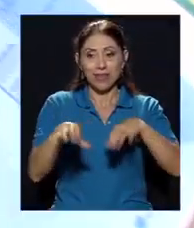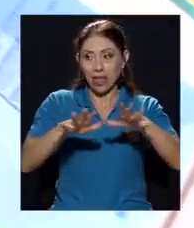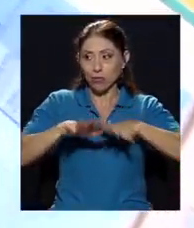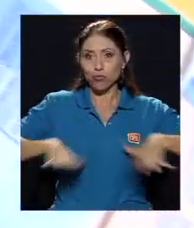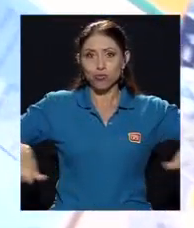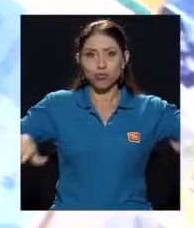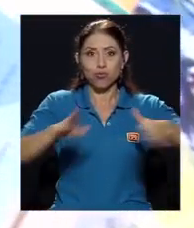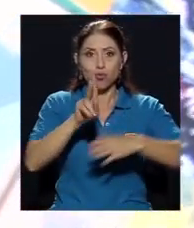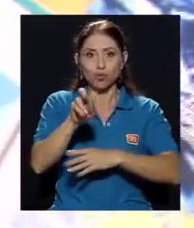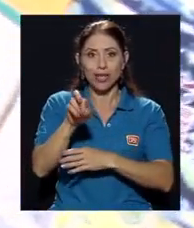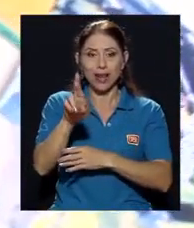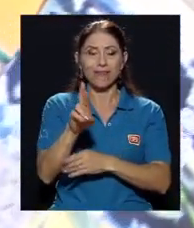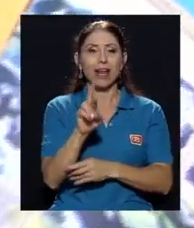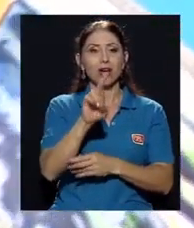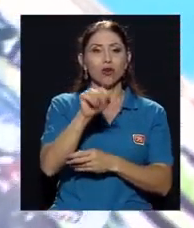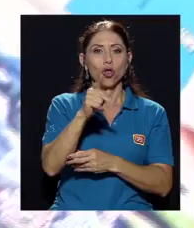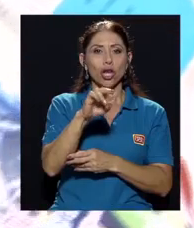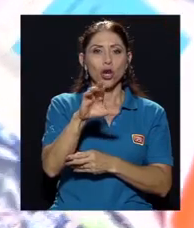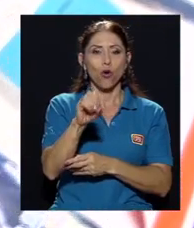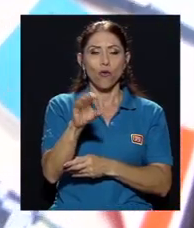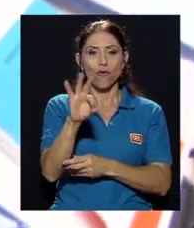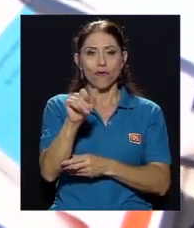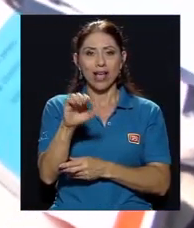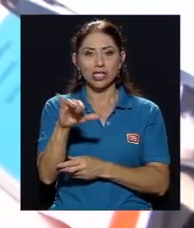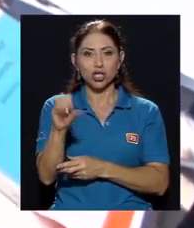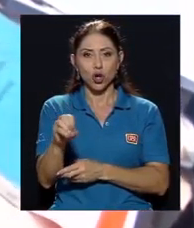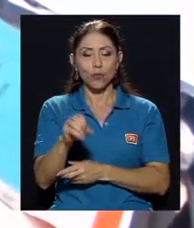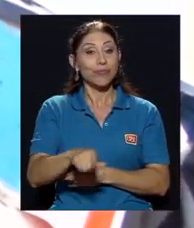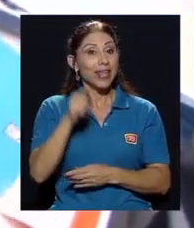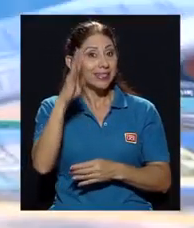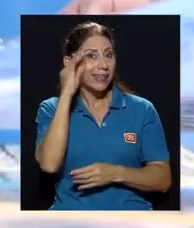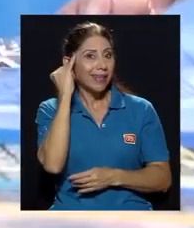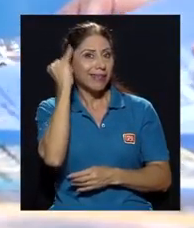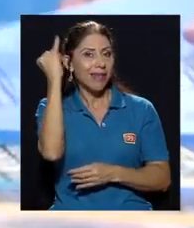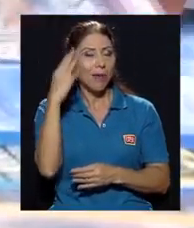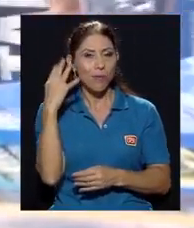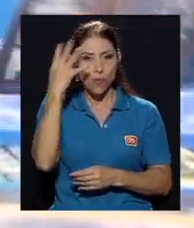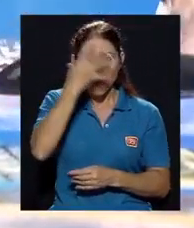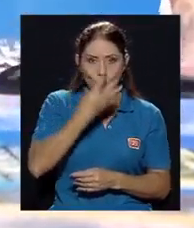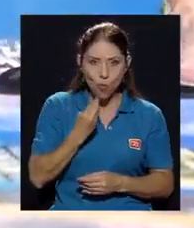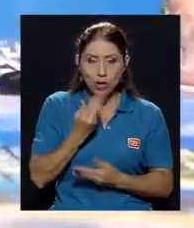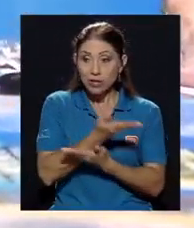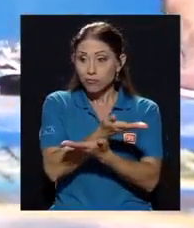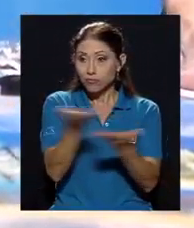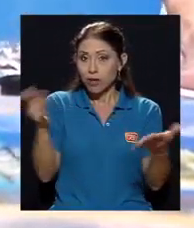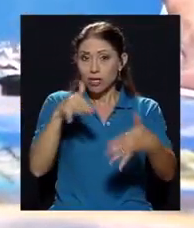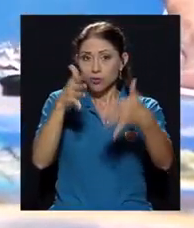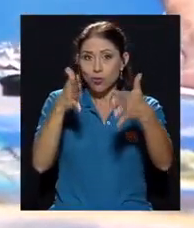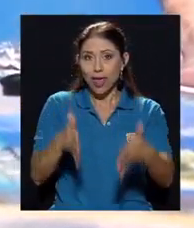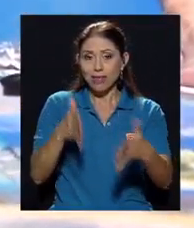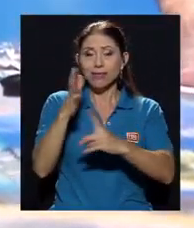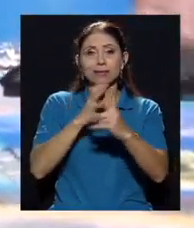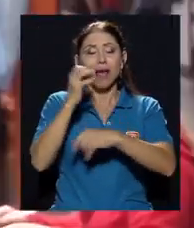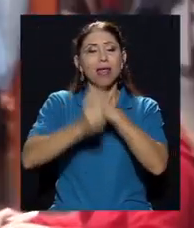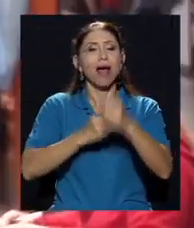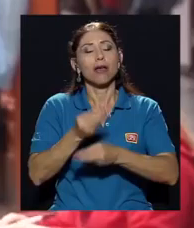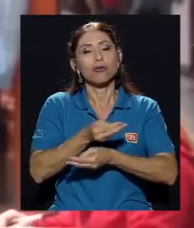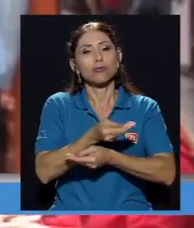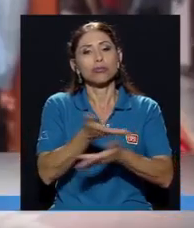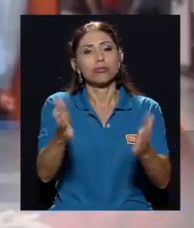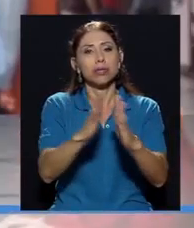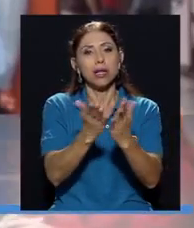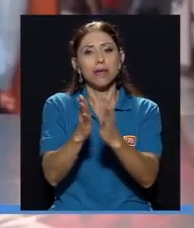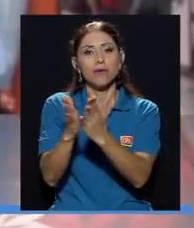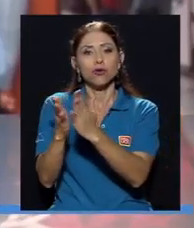Rodrigo Facio. Es una iniciativa demasiado linda, que se ponga al acceso de estudiantes libros anualmente. No solamente ayuda